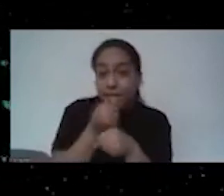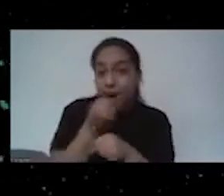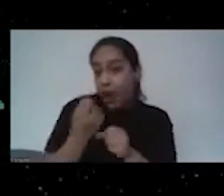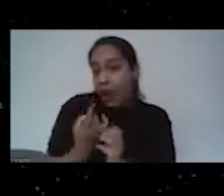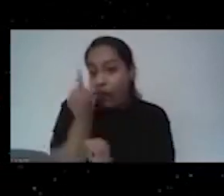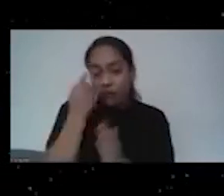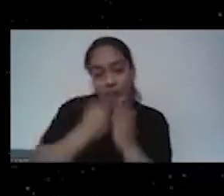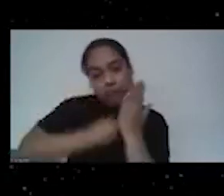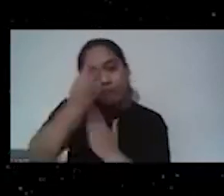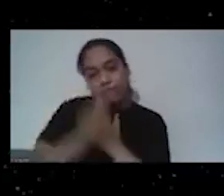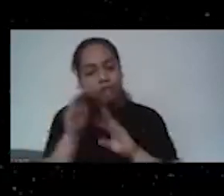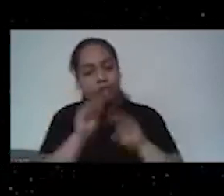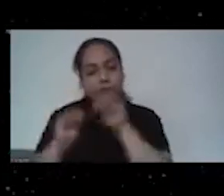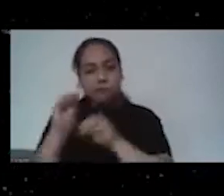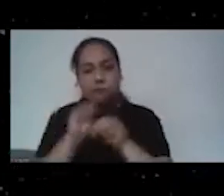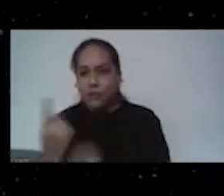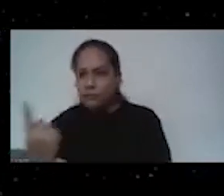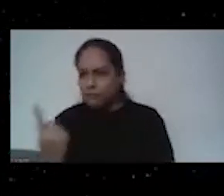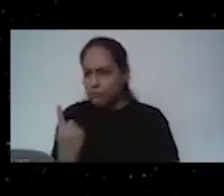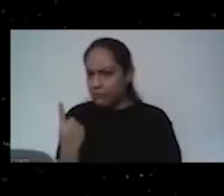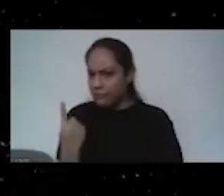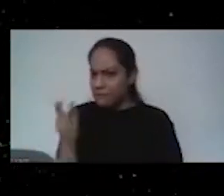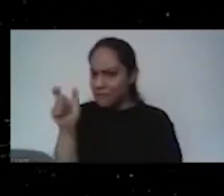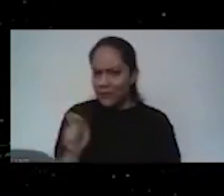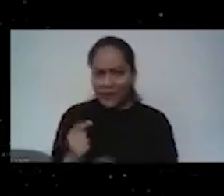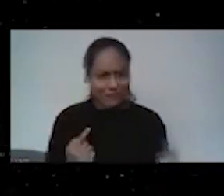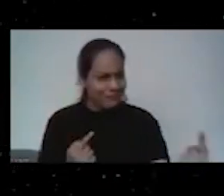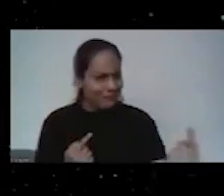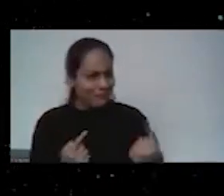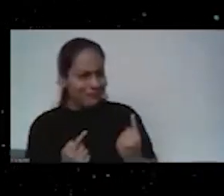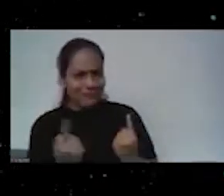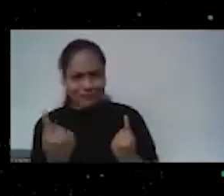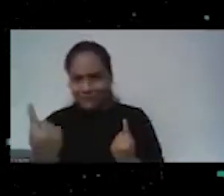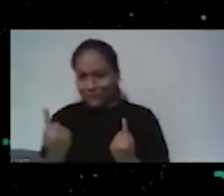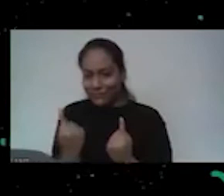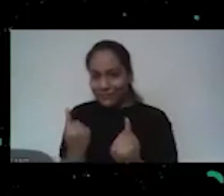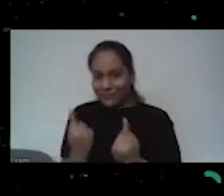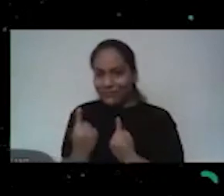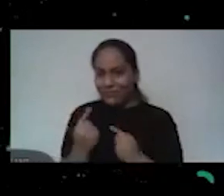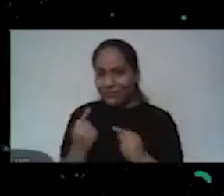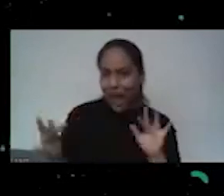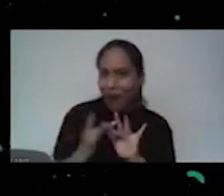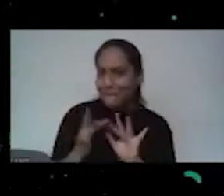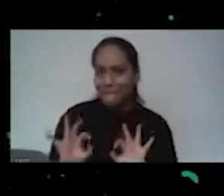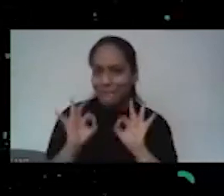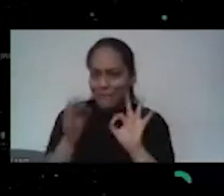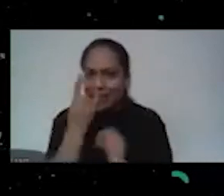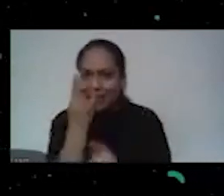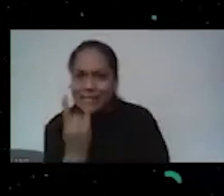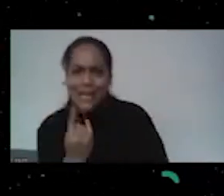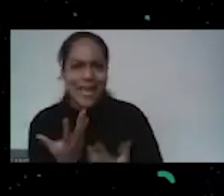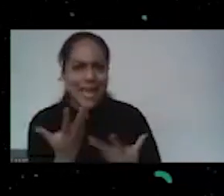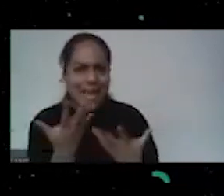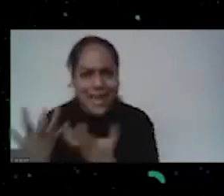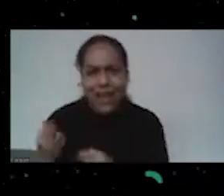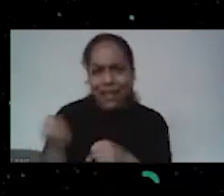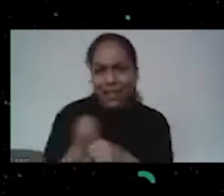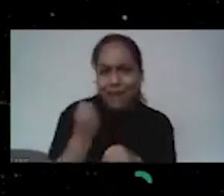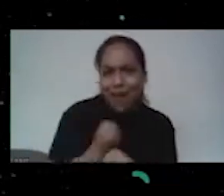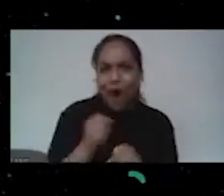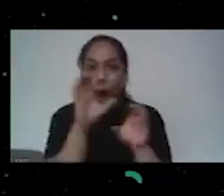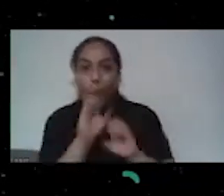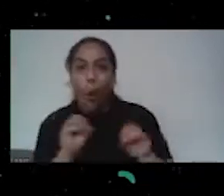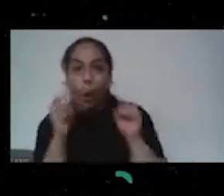de alguna manera me llegan las personas. Me llegan las personas que son que están interesadas o que tienen el conocimiento, de